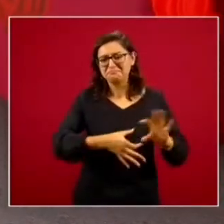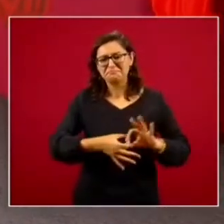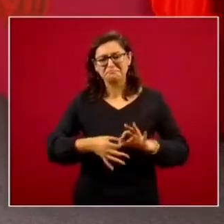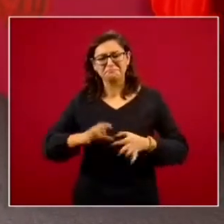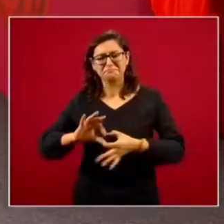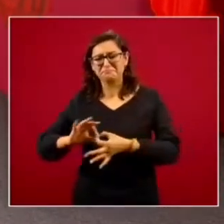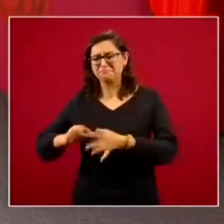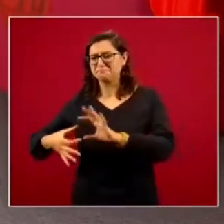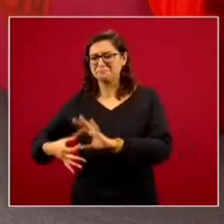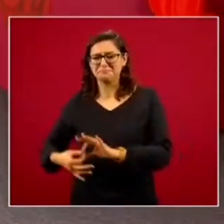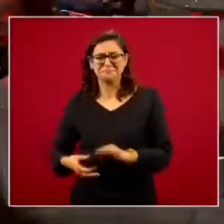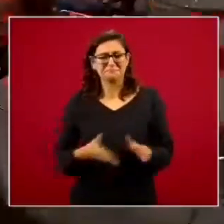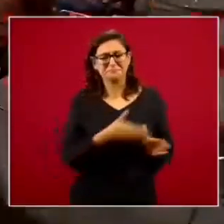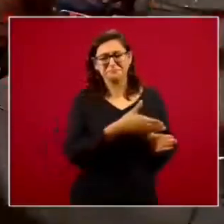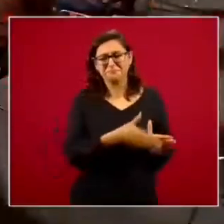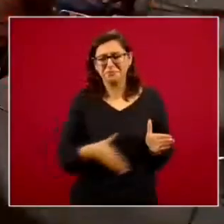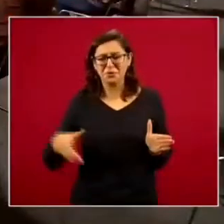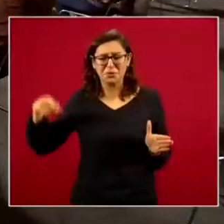Y luego,